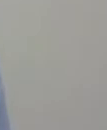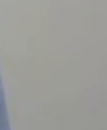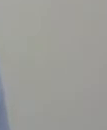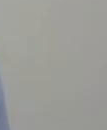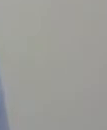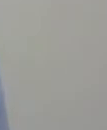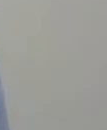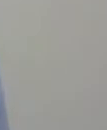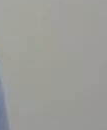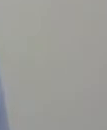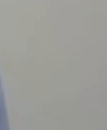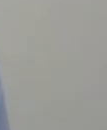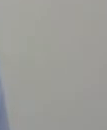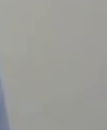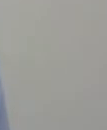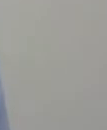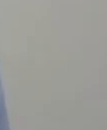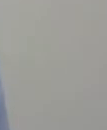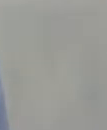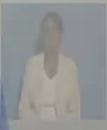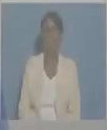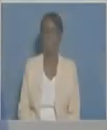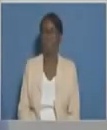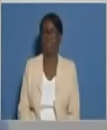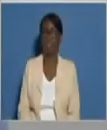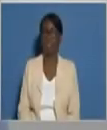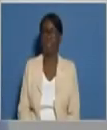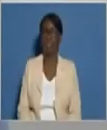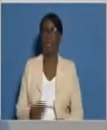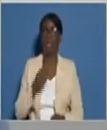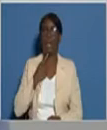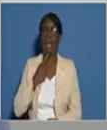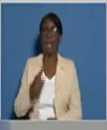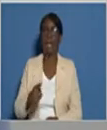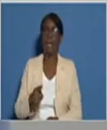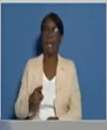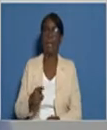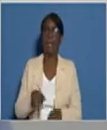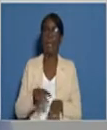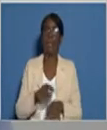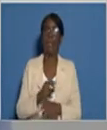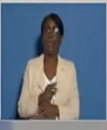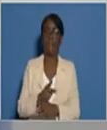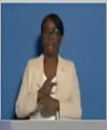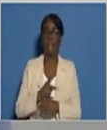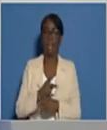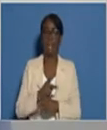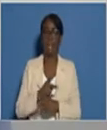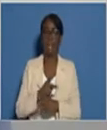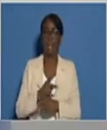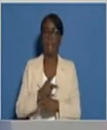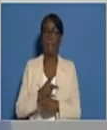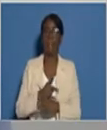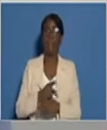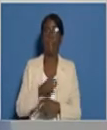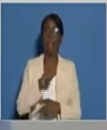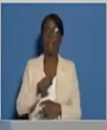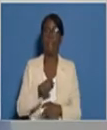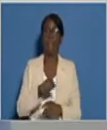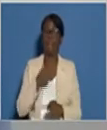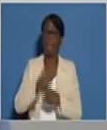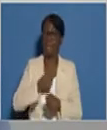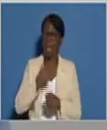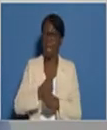países que la suspensión de los efectos del contrato era una medida para salvaguardar el empleo, salvaguardar los trabajos de miles